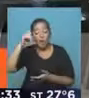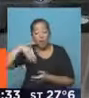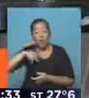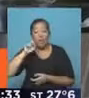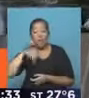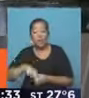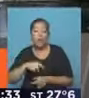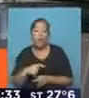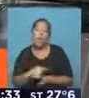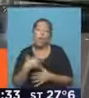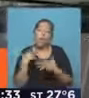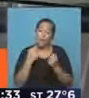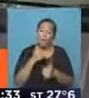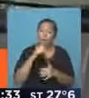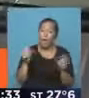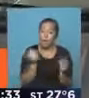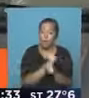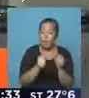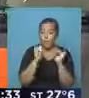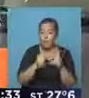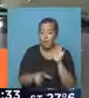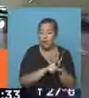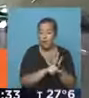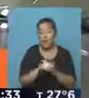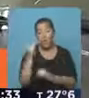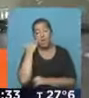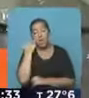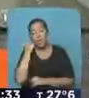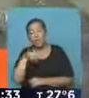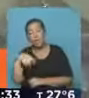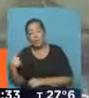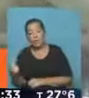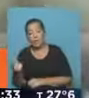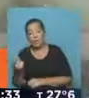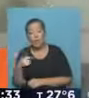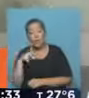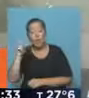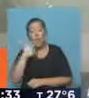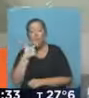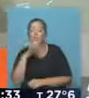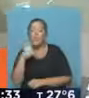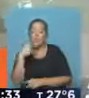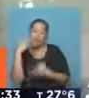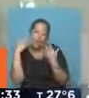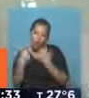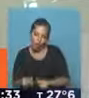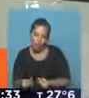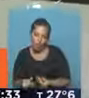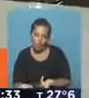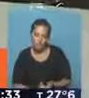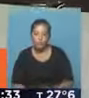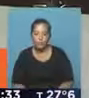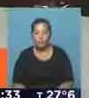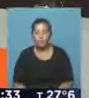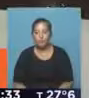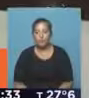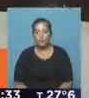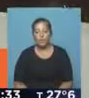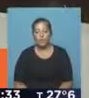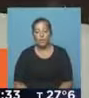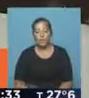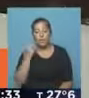de que se apruebe esta esta enmienda y guillermo lasso claramente dijo que no a esto ya misiles para el que hay